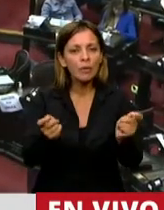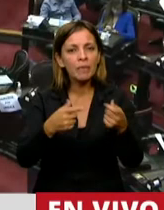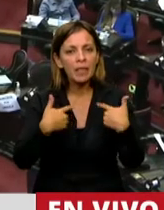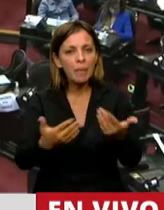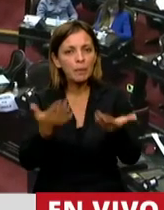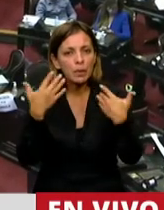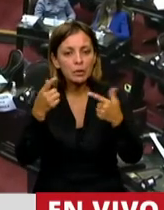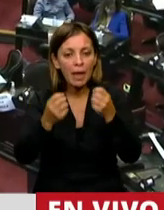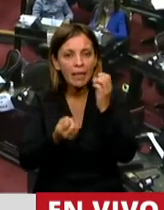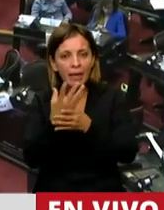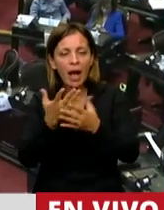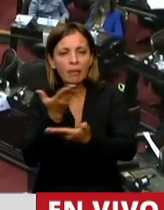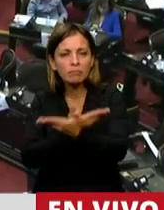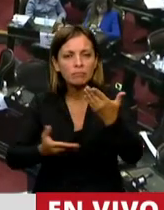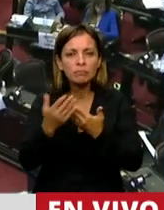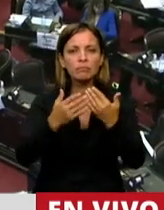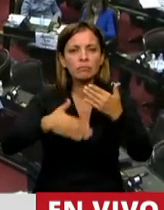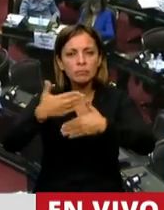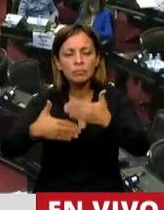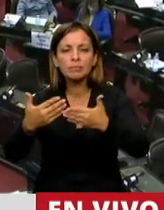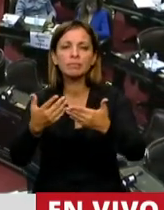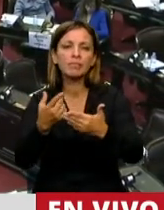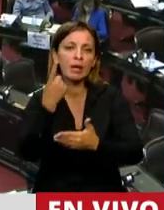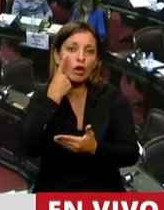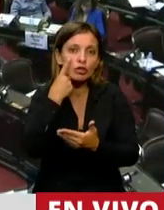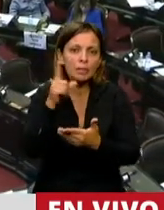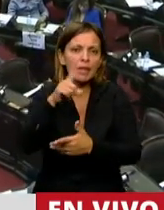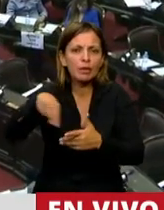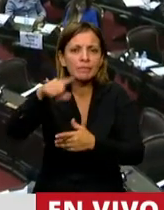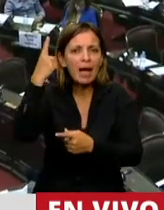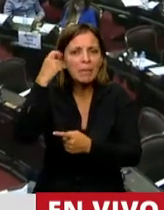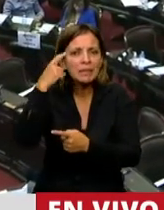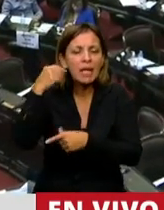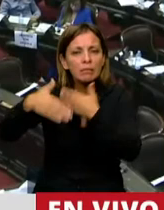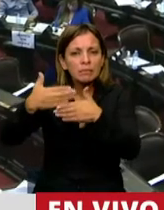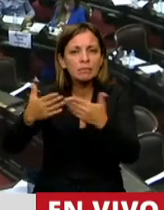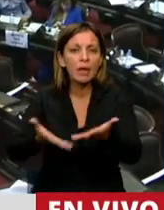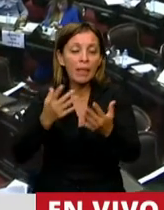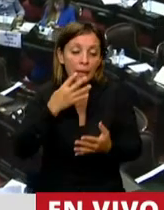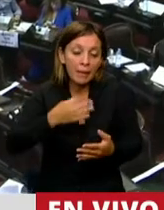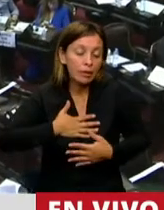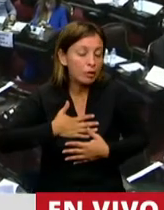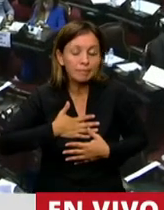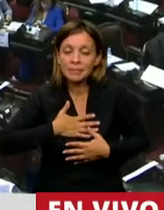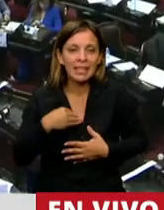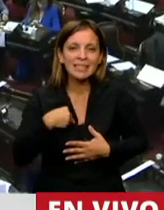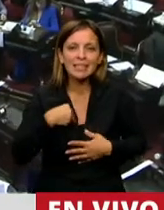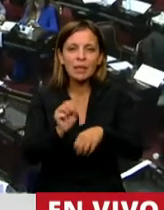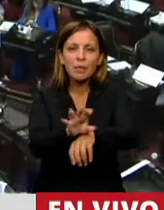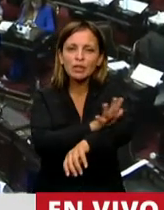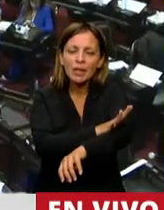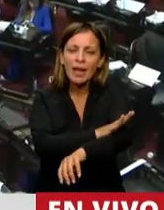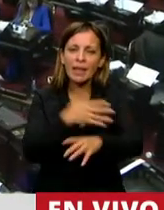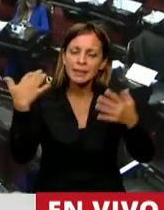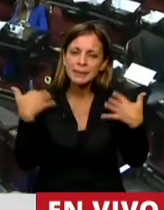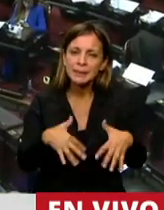recrear este ecosistema en la economía del conocimiento. La verdad que me emociona profundamente